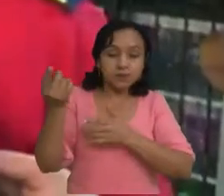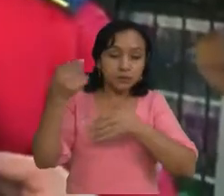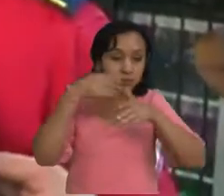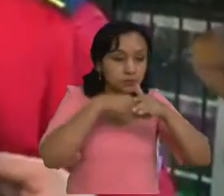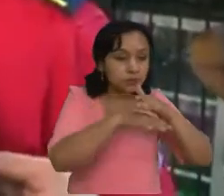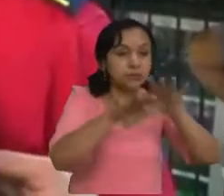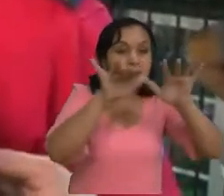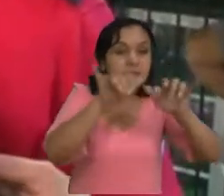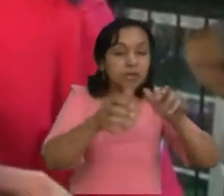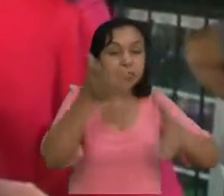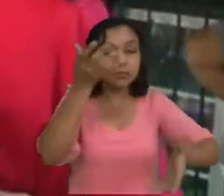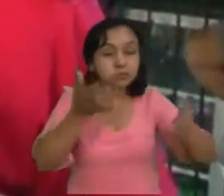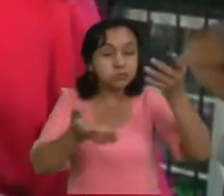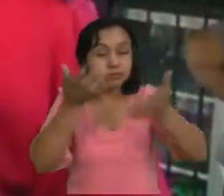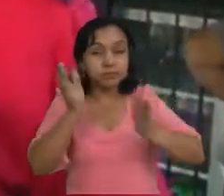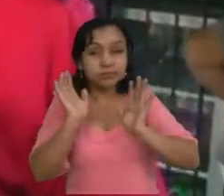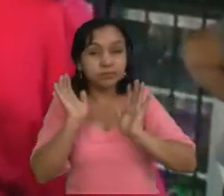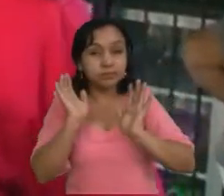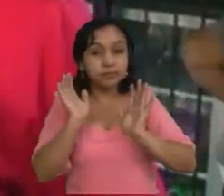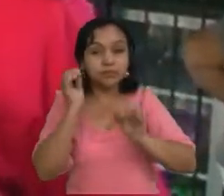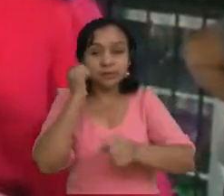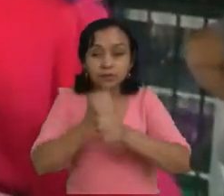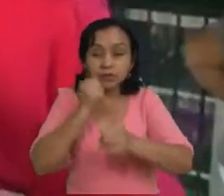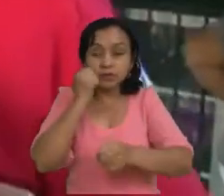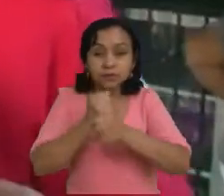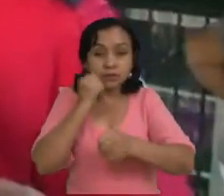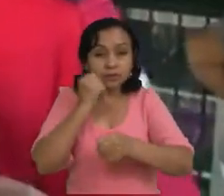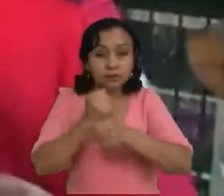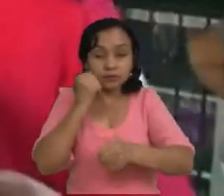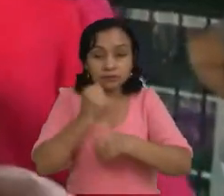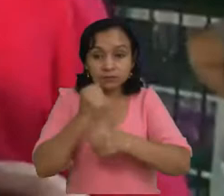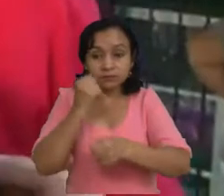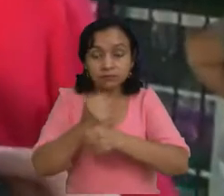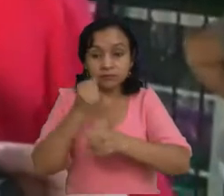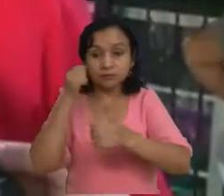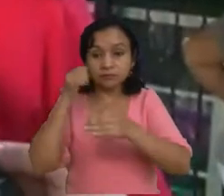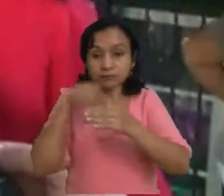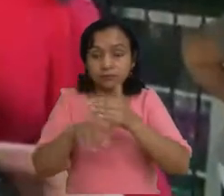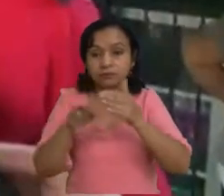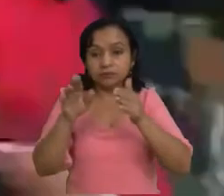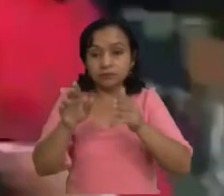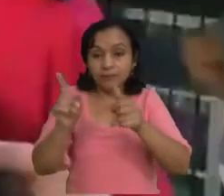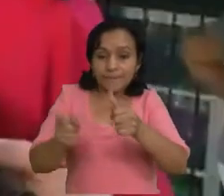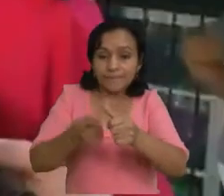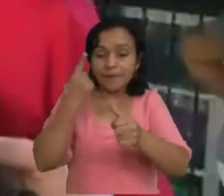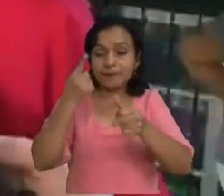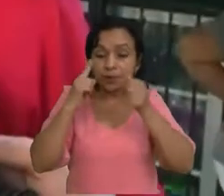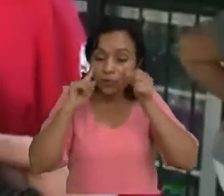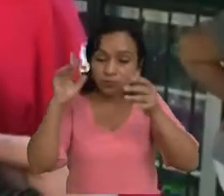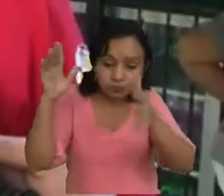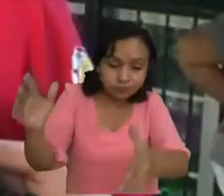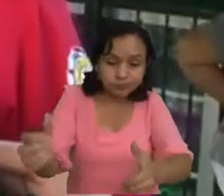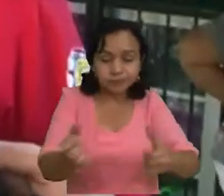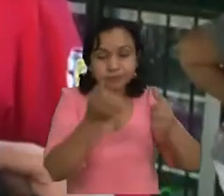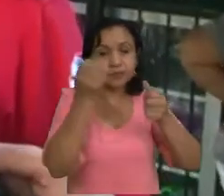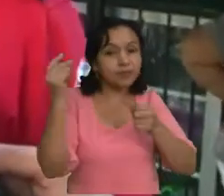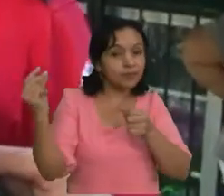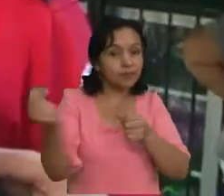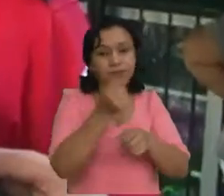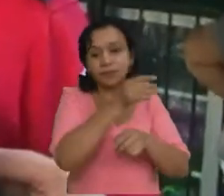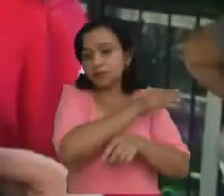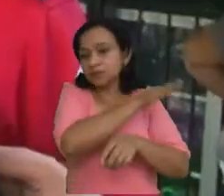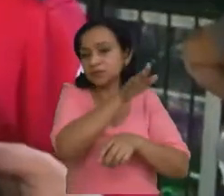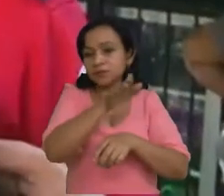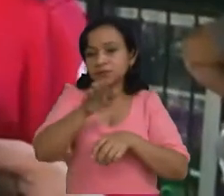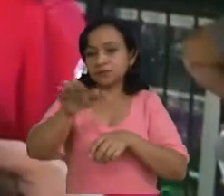incendio desarrollándose, trabajamos en 2 cosas importantes, uno en preservar la vida, en trasladar a los niños inmediatamente a los centros